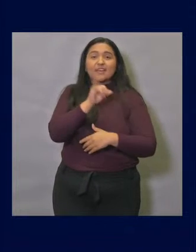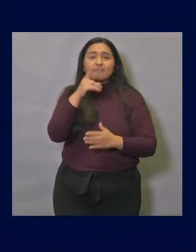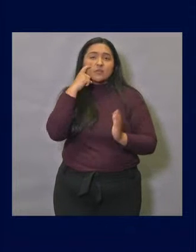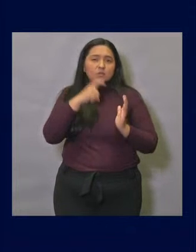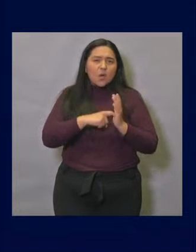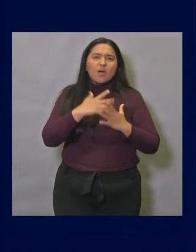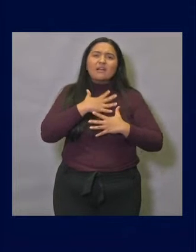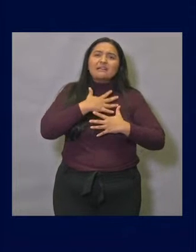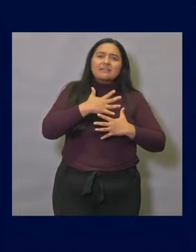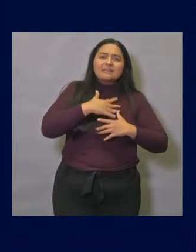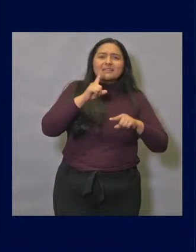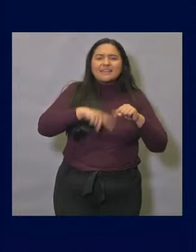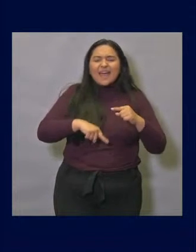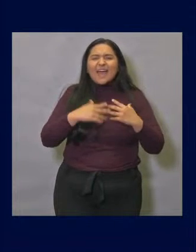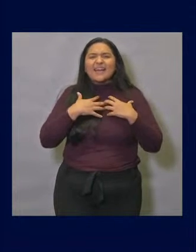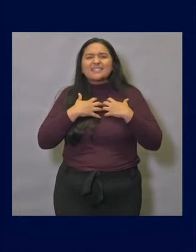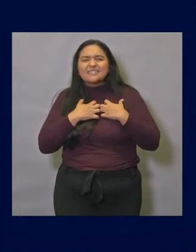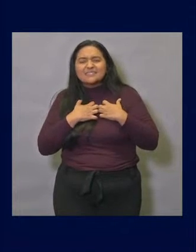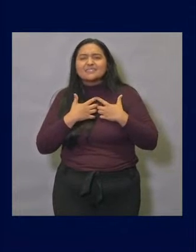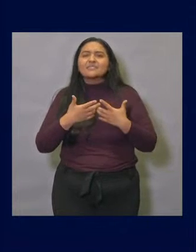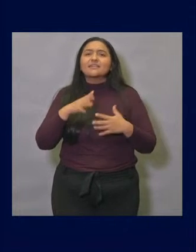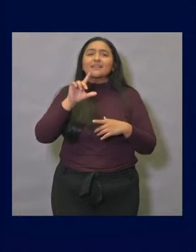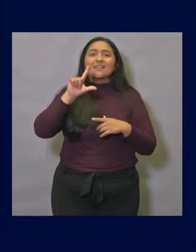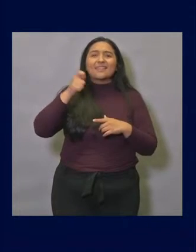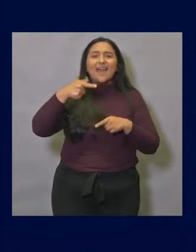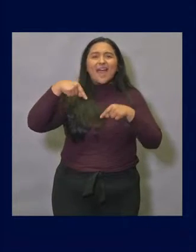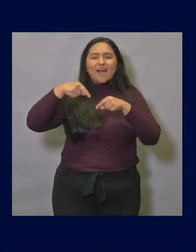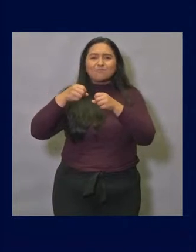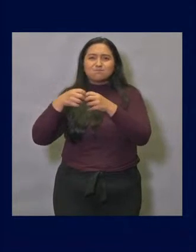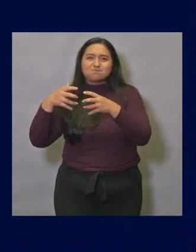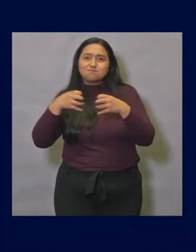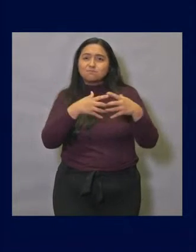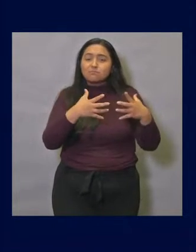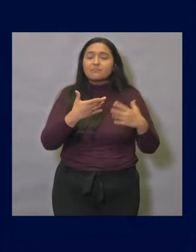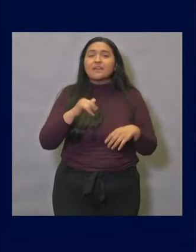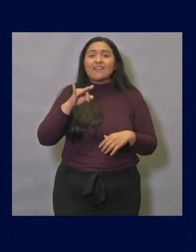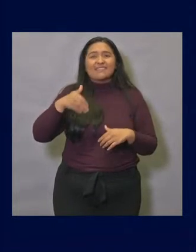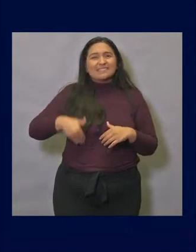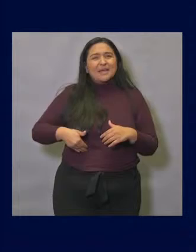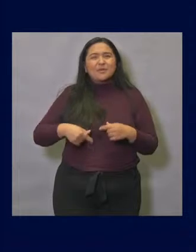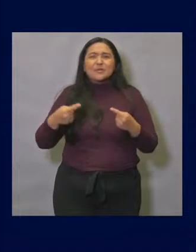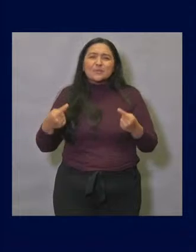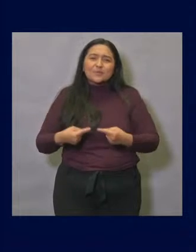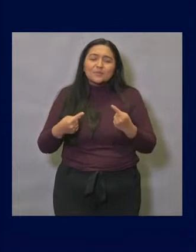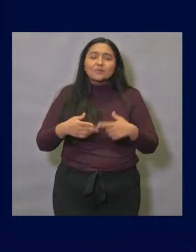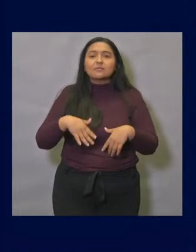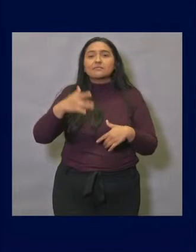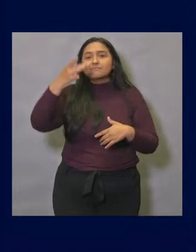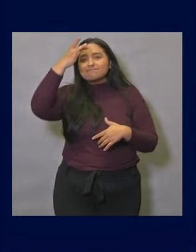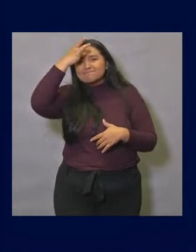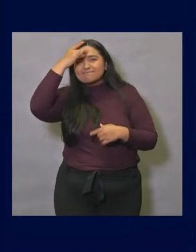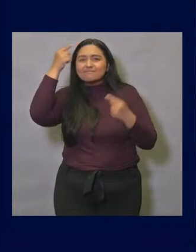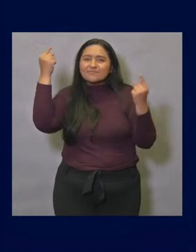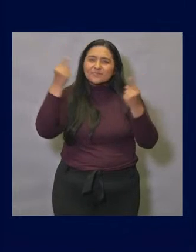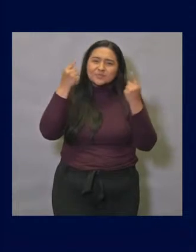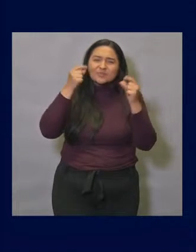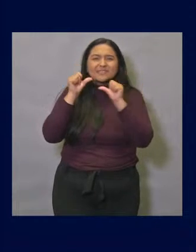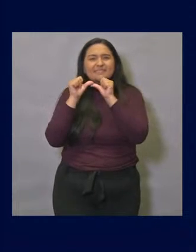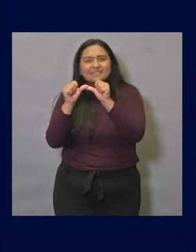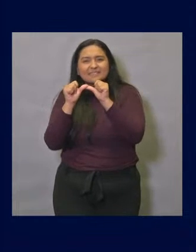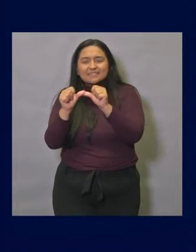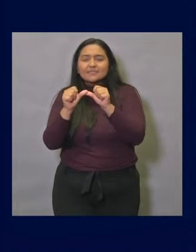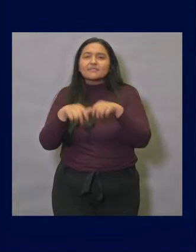pecho, hinchazón de las piernas, dolor abdominal persistente, dolores de cabeza intensos o